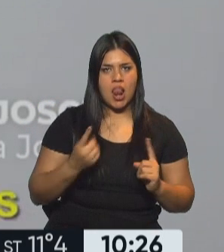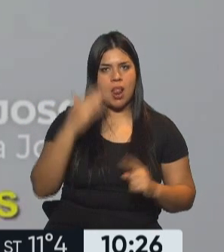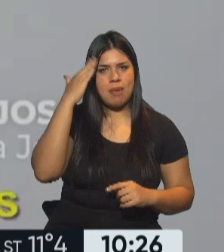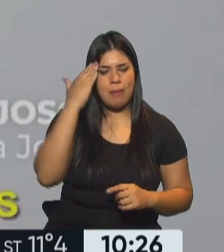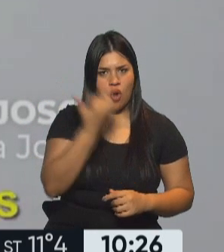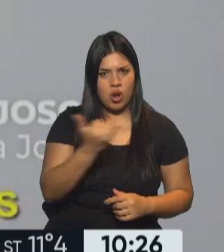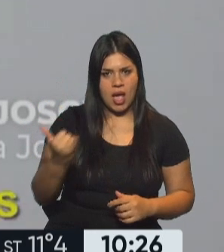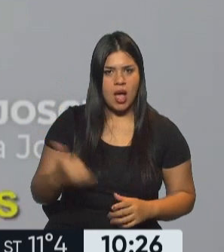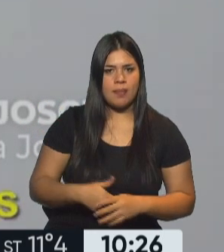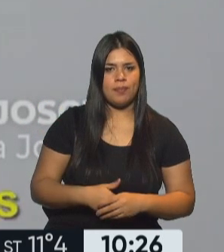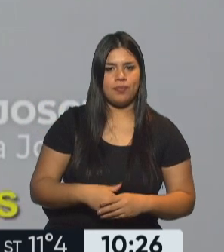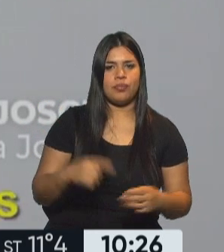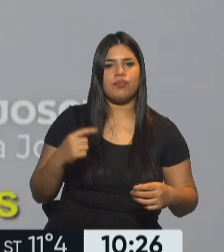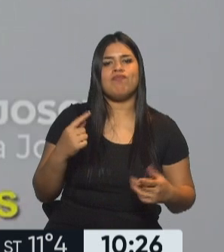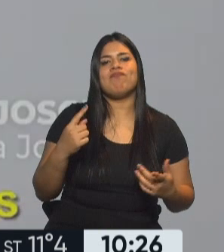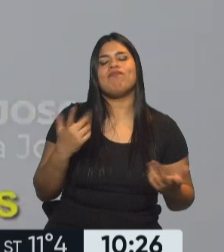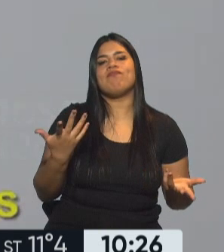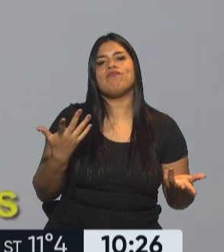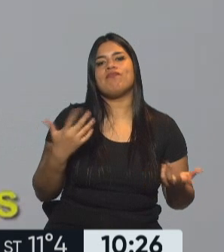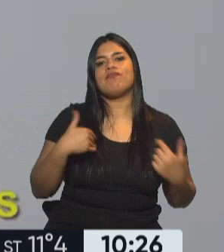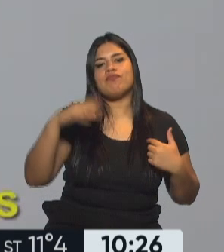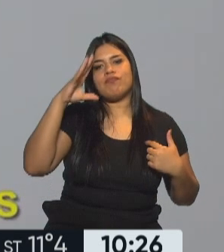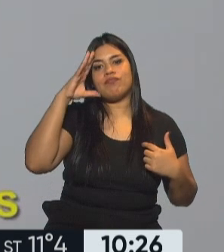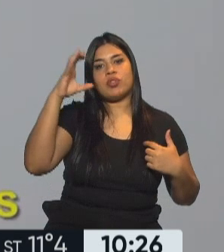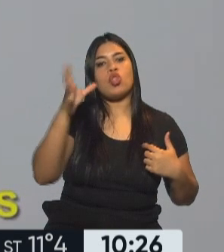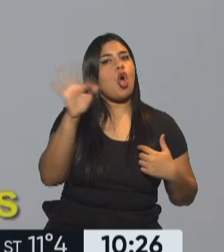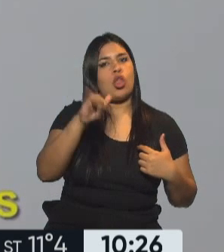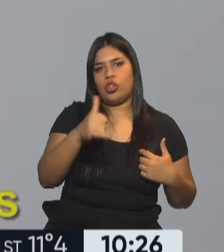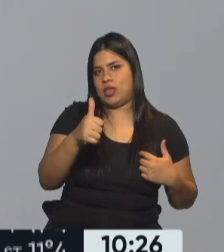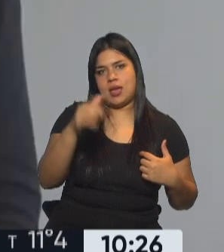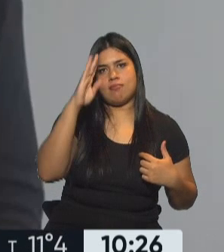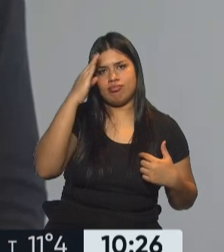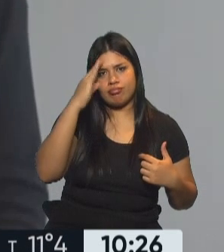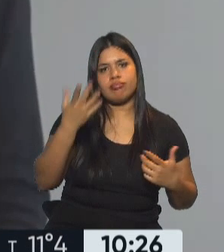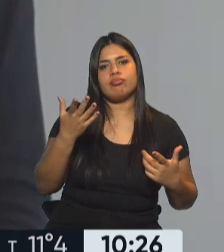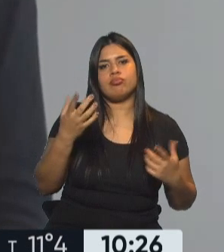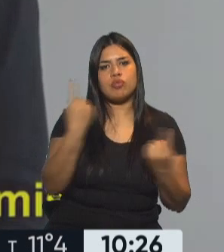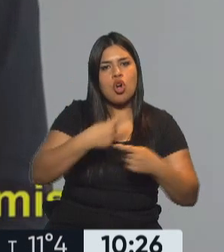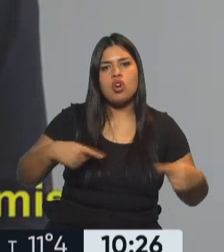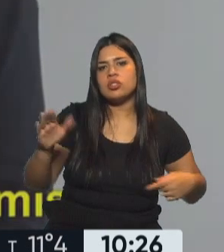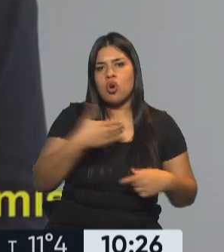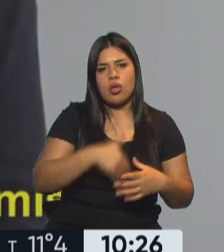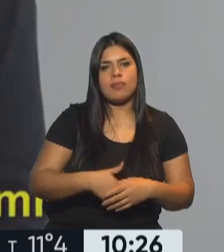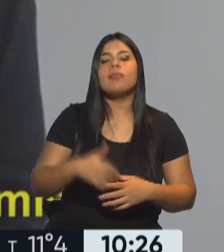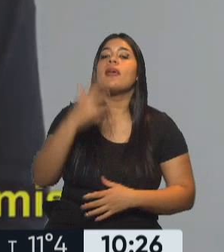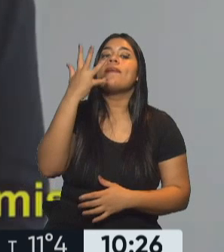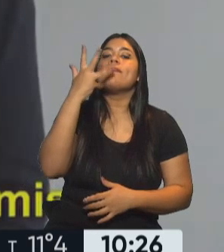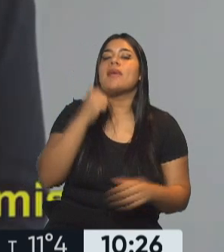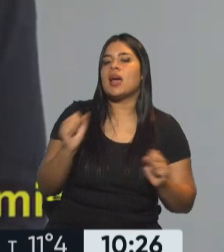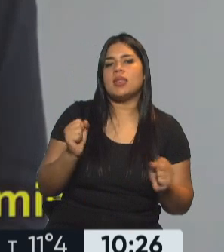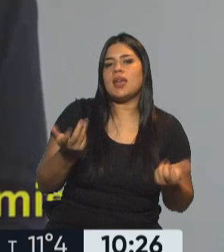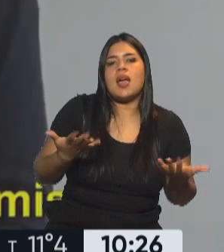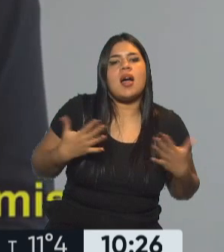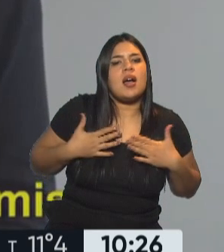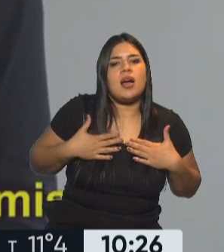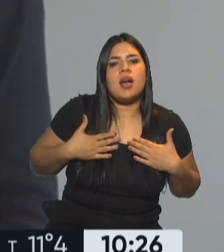Uno la recuerda todos los días, en todas las cosas. Me encantaría que